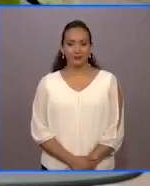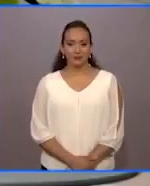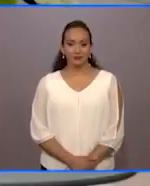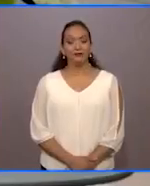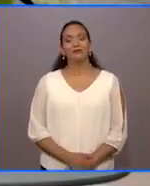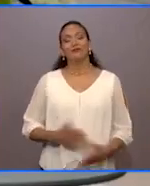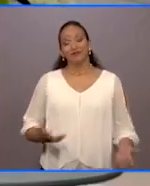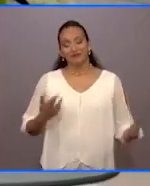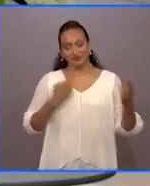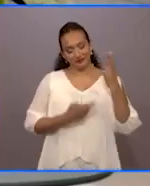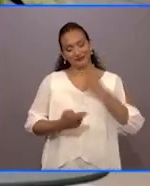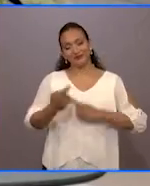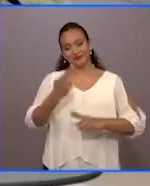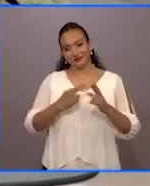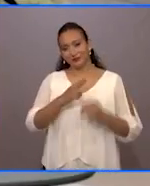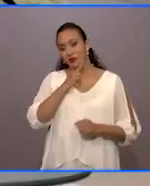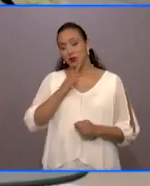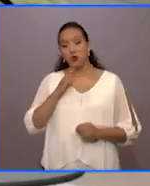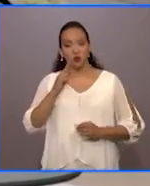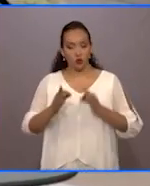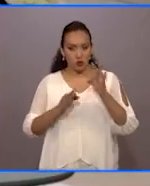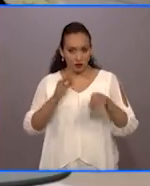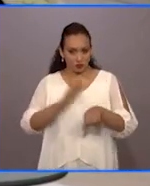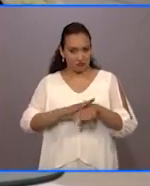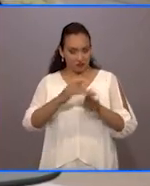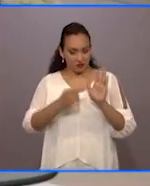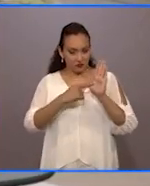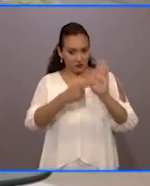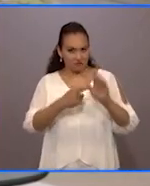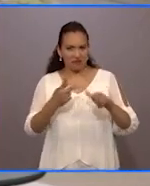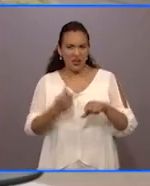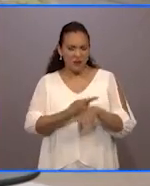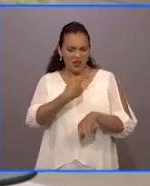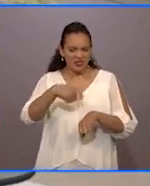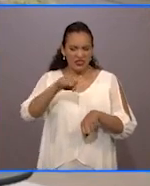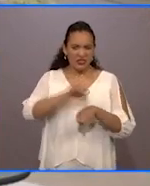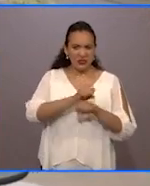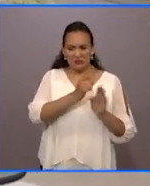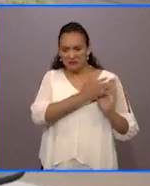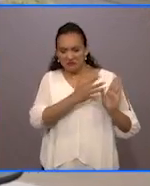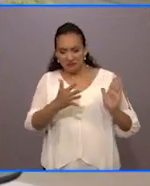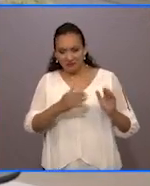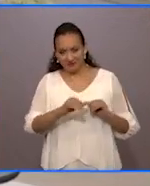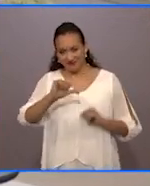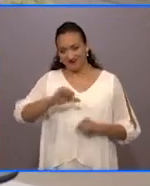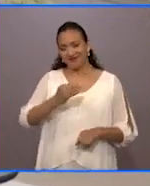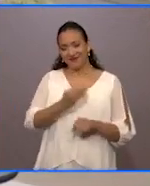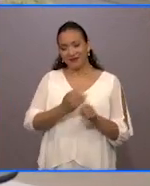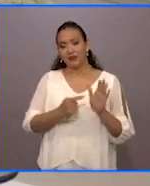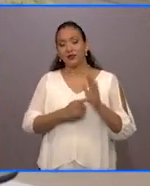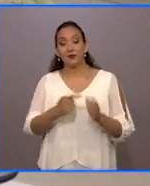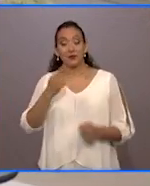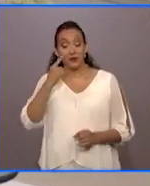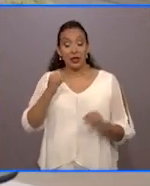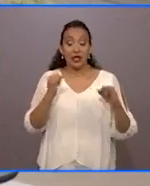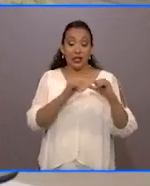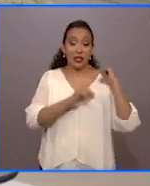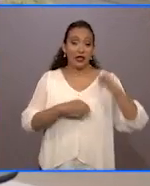Y efectivamente continuamos con el semanario judicial. La Defensoría Pública Federal aseguró que han aumentado las